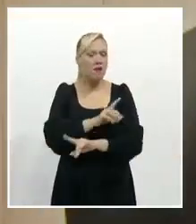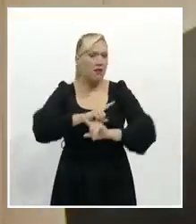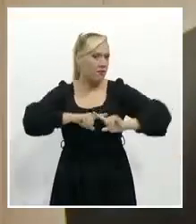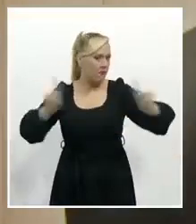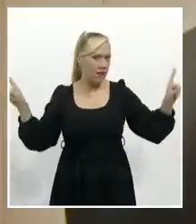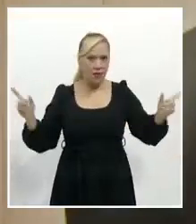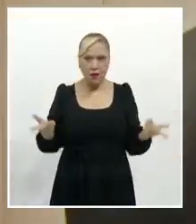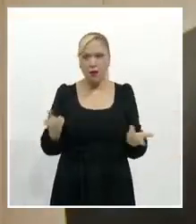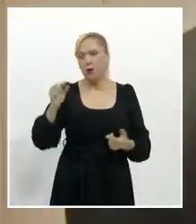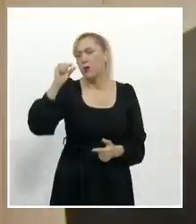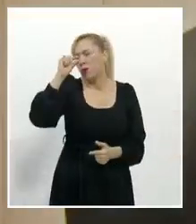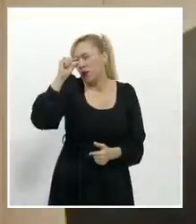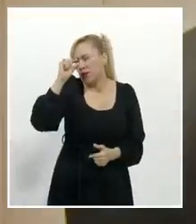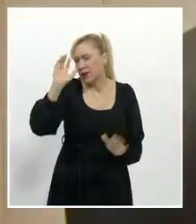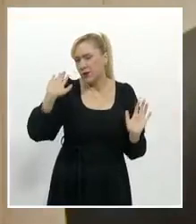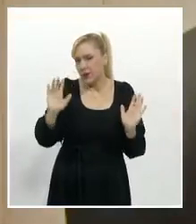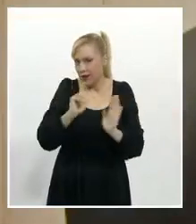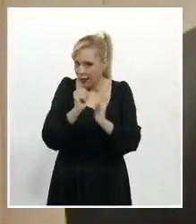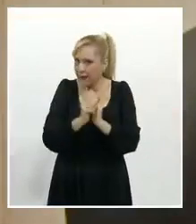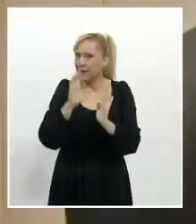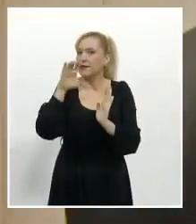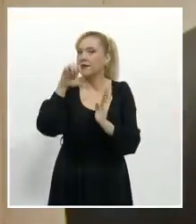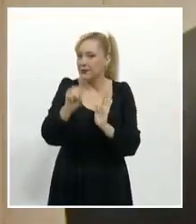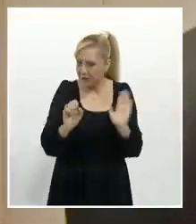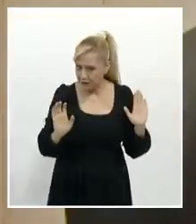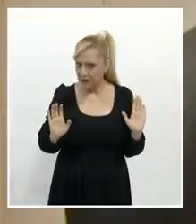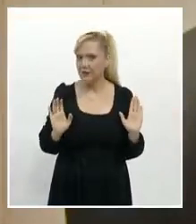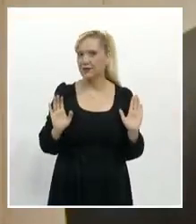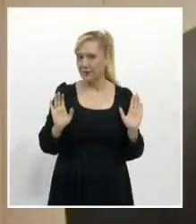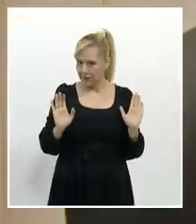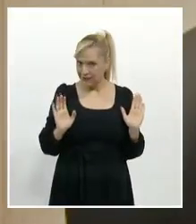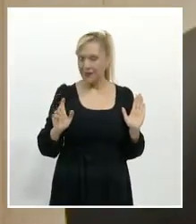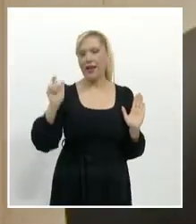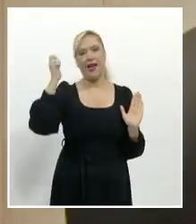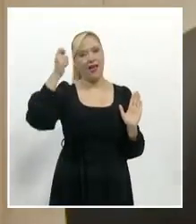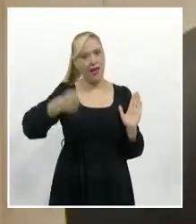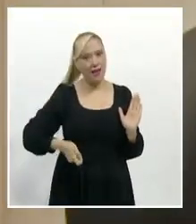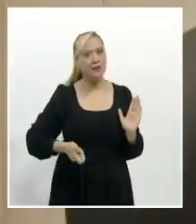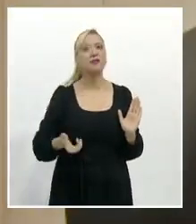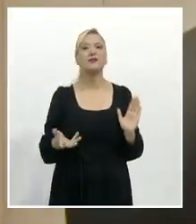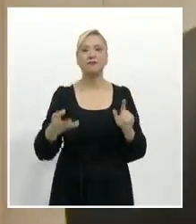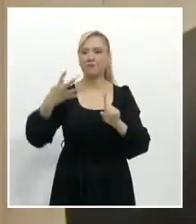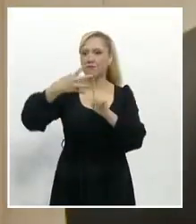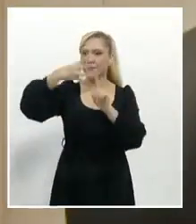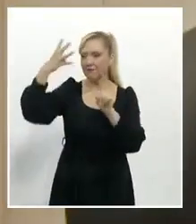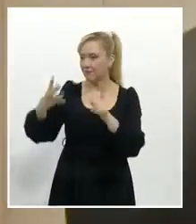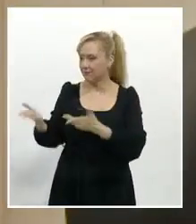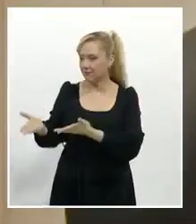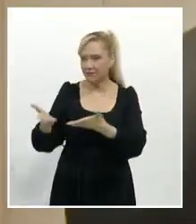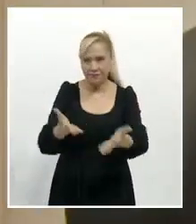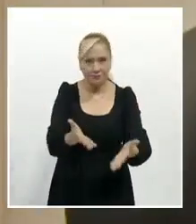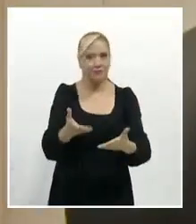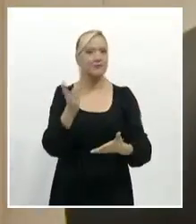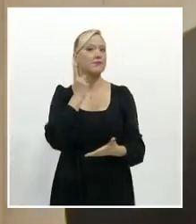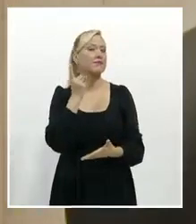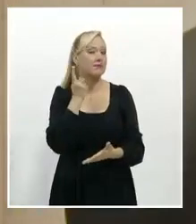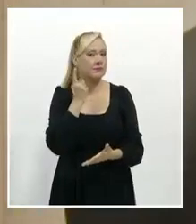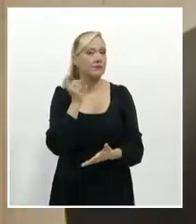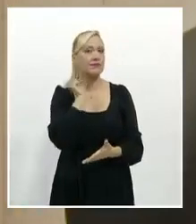conseguido poquito, pero ha conseguido cuestiones como son las cuotas arcoíris, ha ido creando